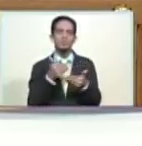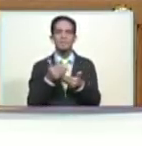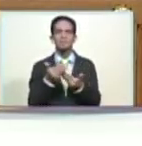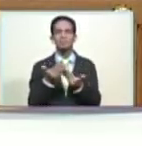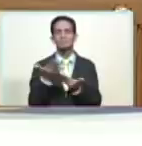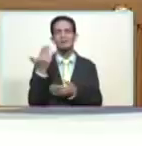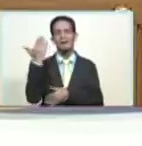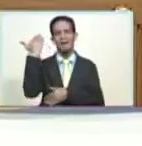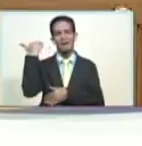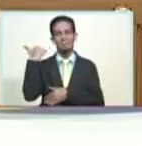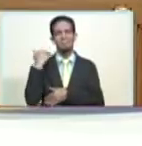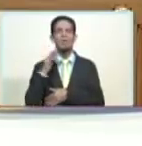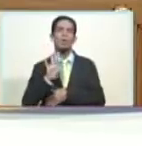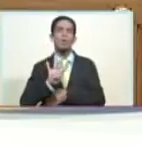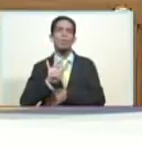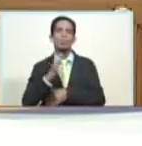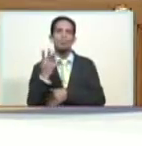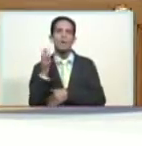República.